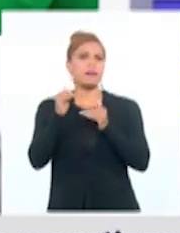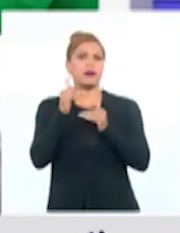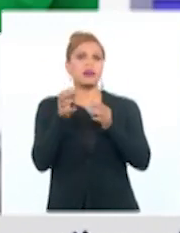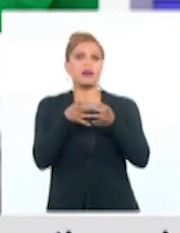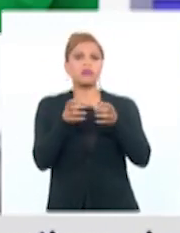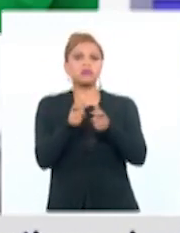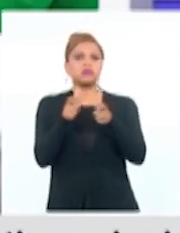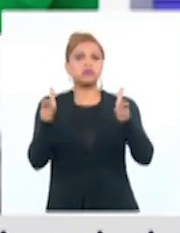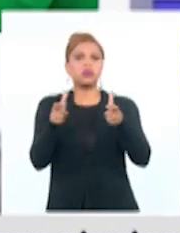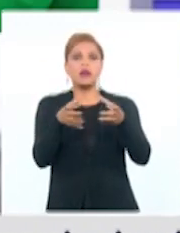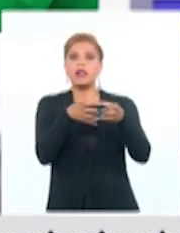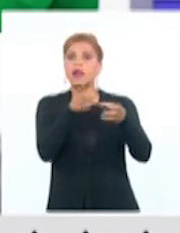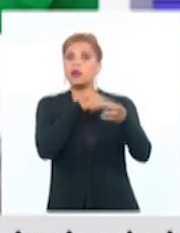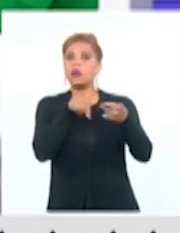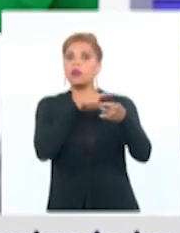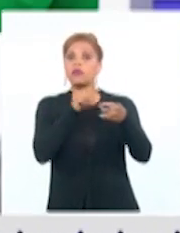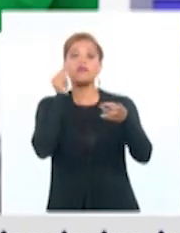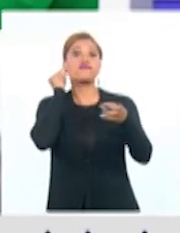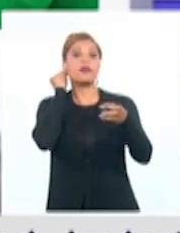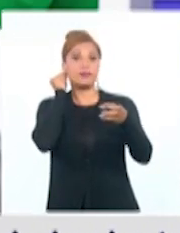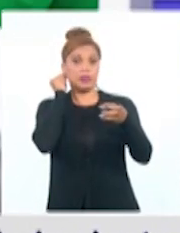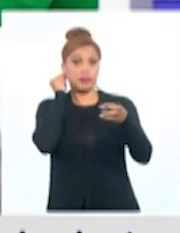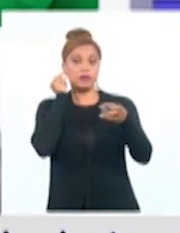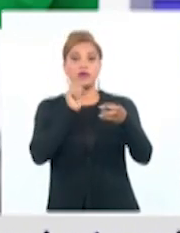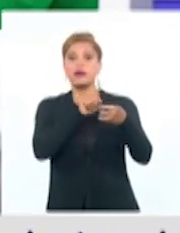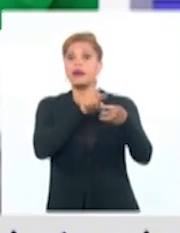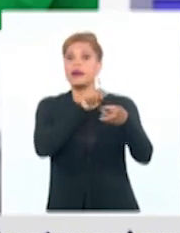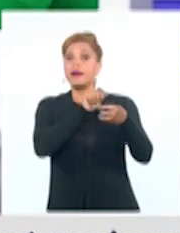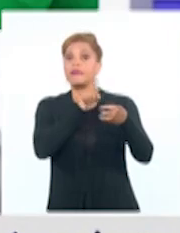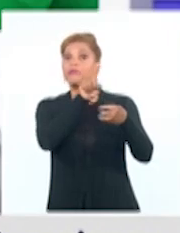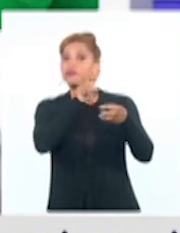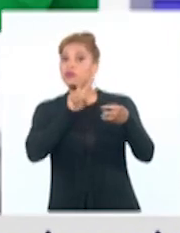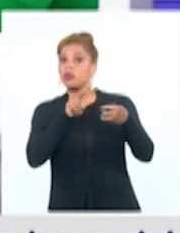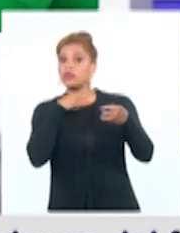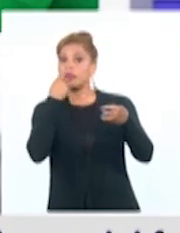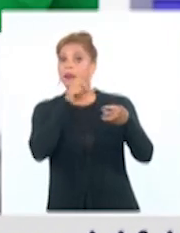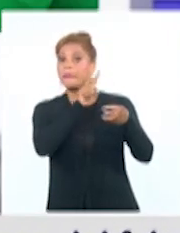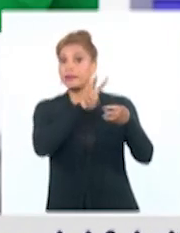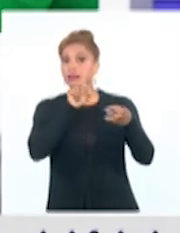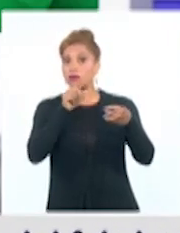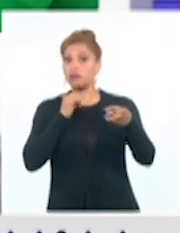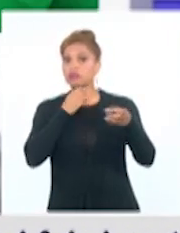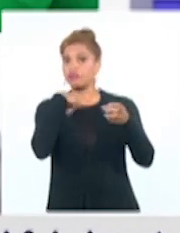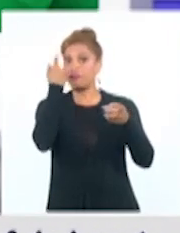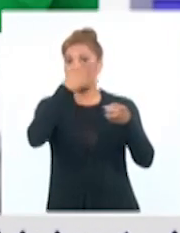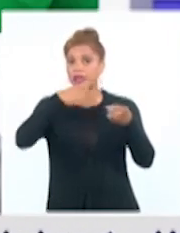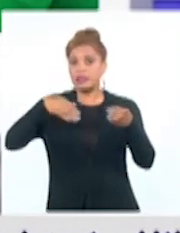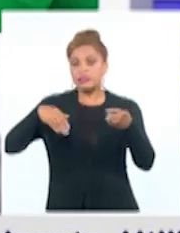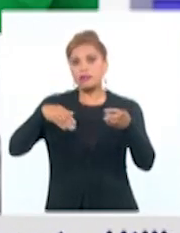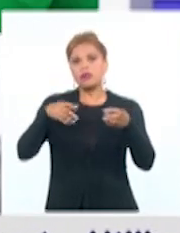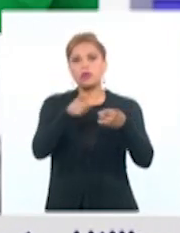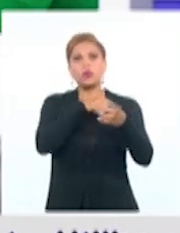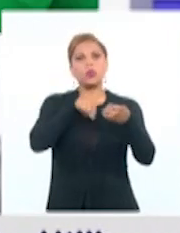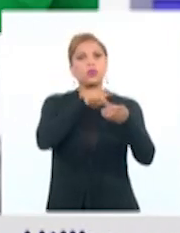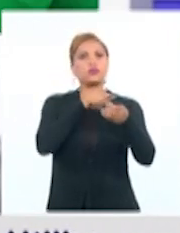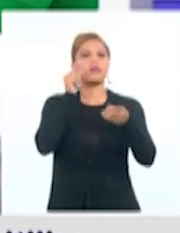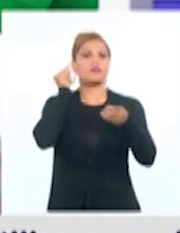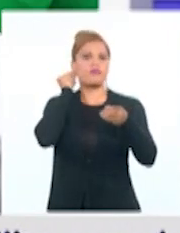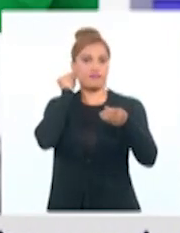femenino, ya que 12 de los 21 fallecidos que informamos, pues eran del sexo femenino.